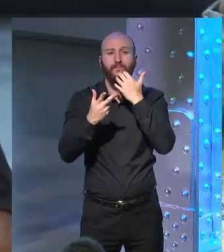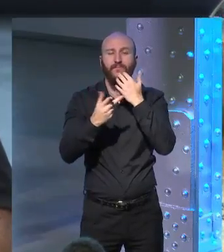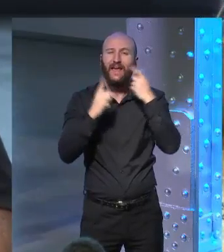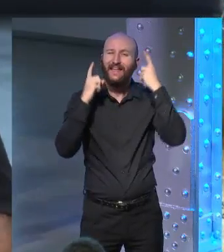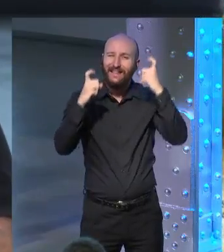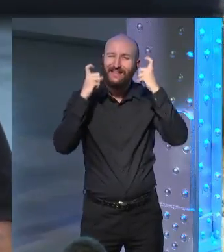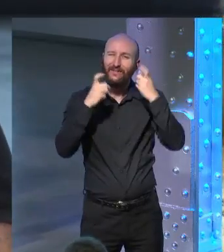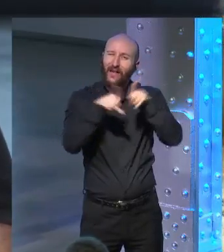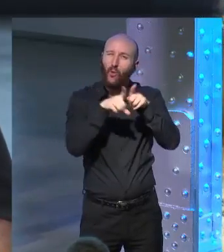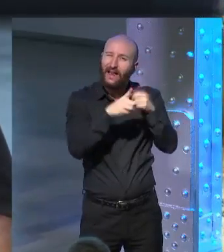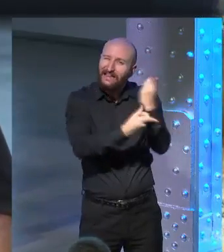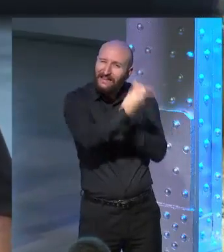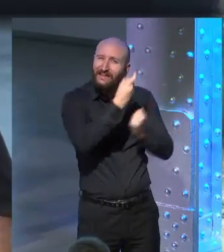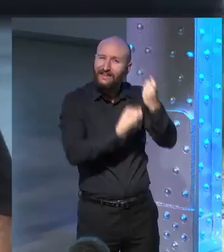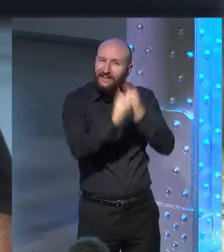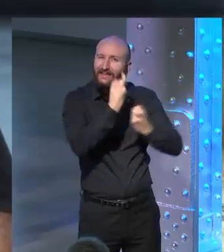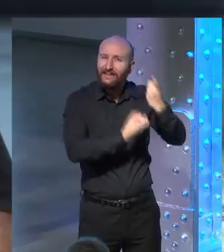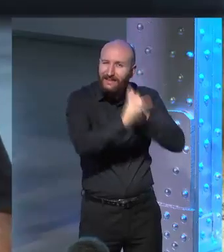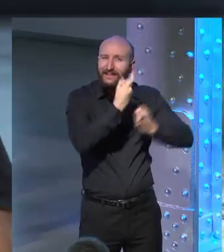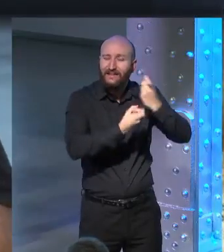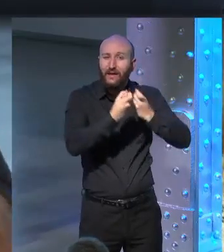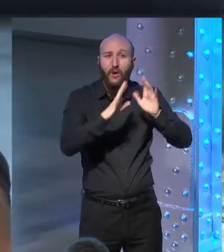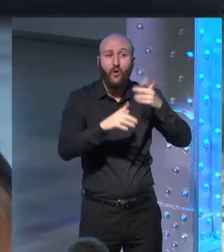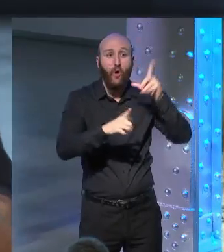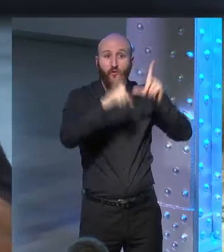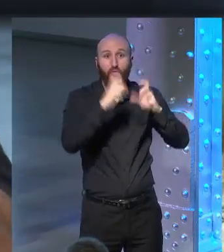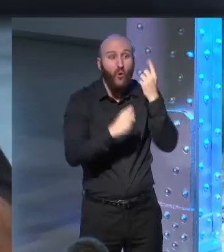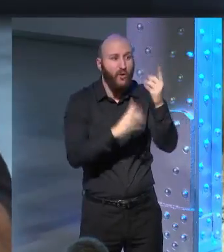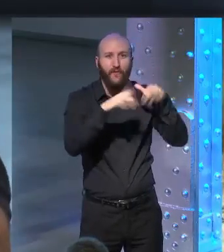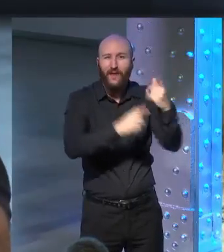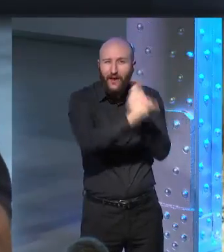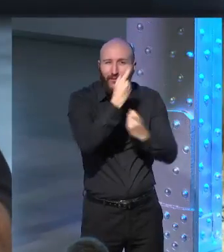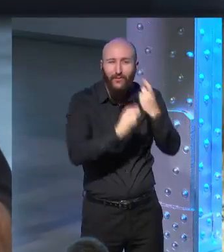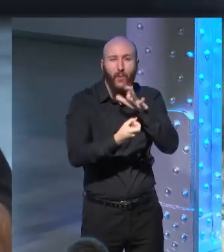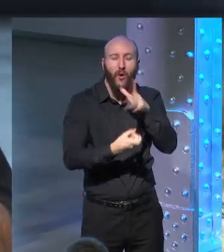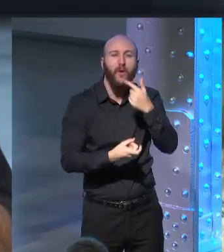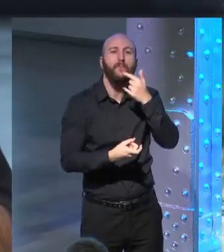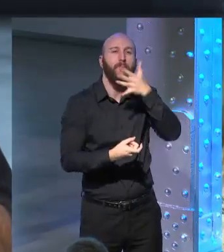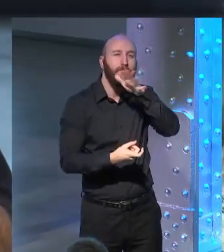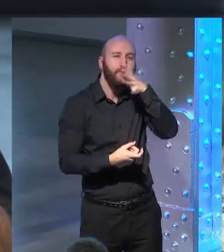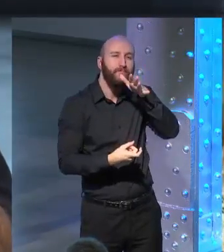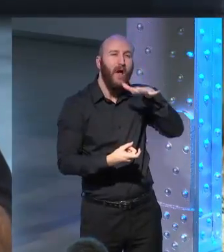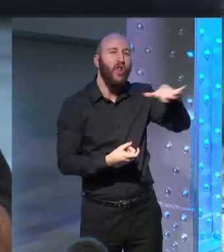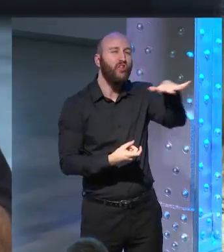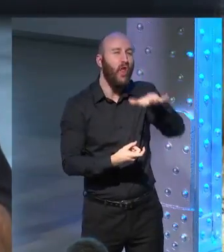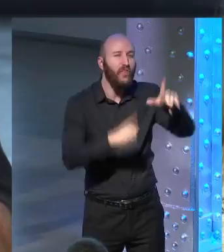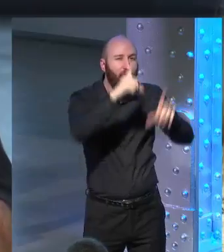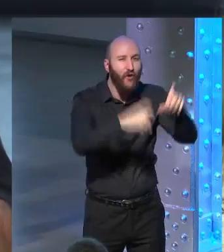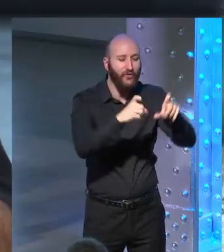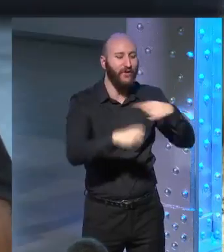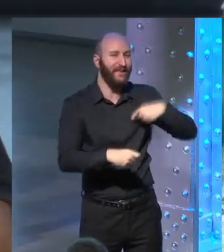información. Información tan solo con una fotografía, que va a dar la geolocalización de dónde está hecha esa